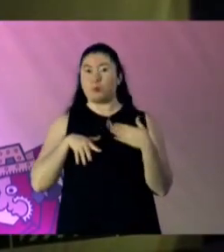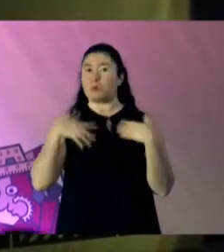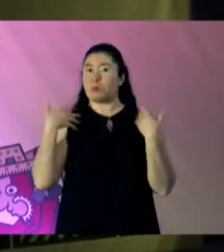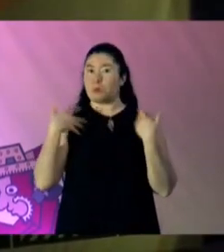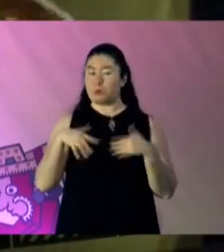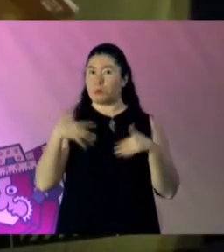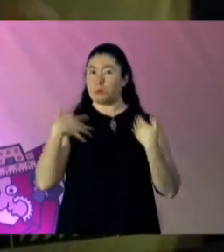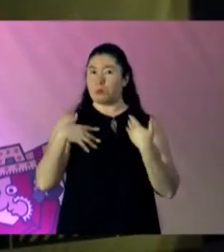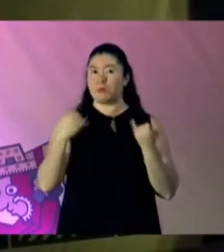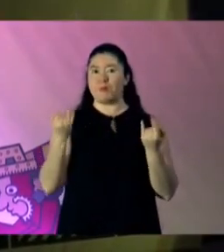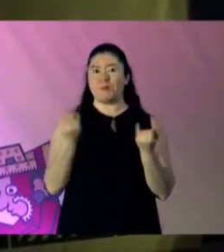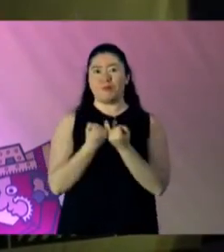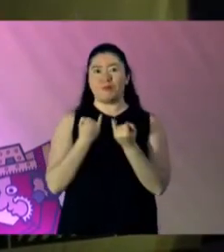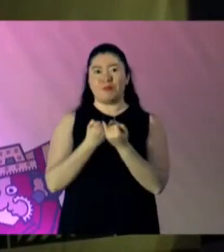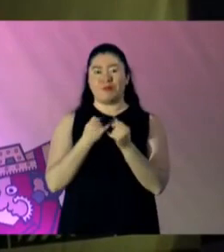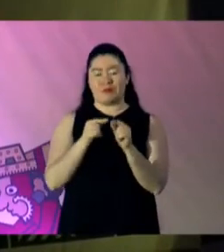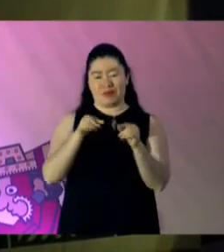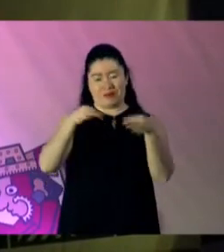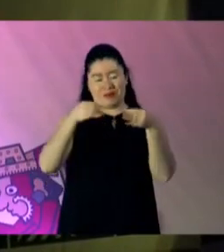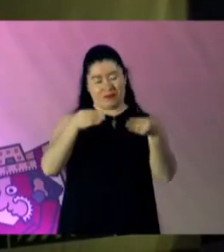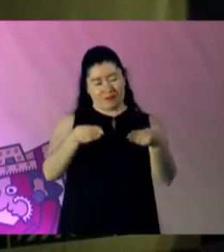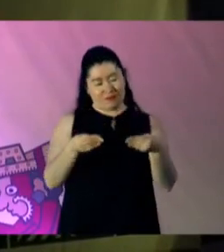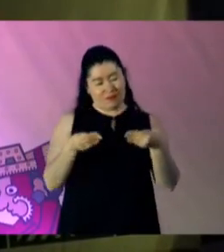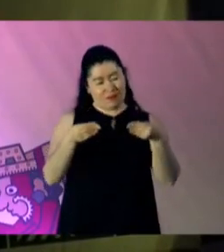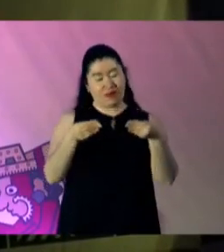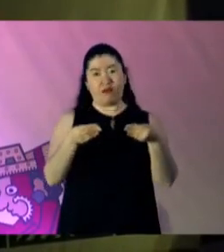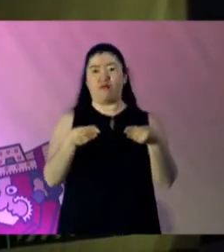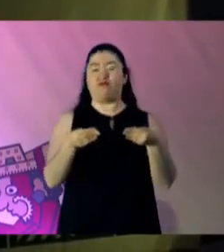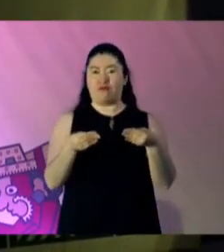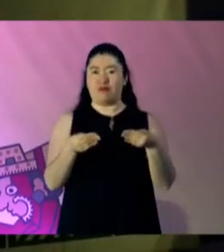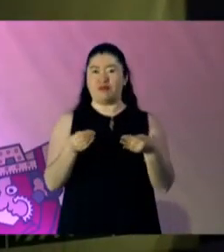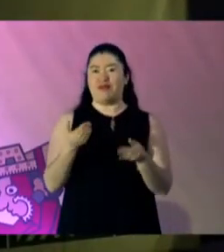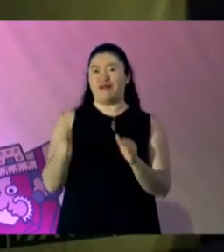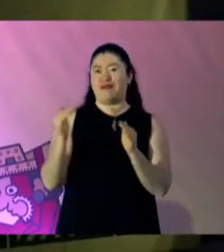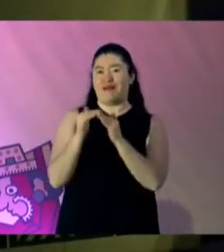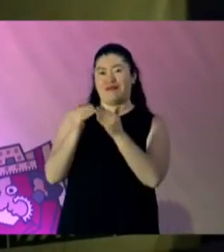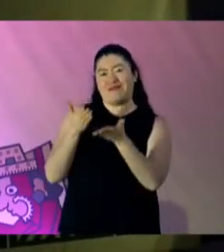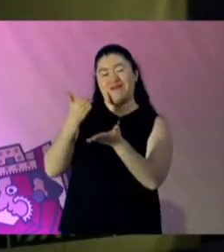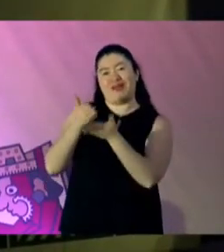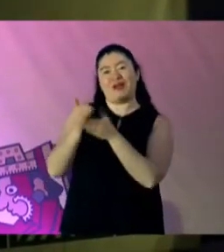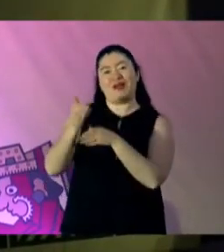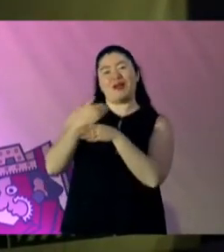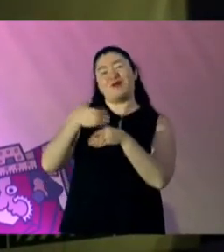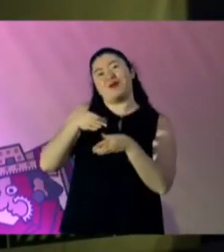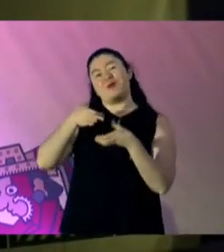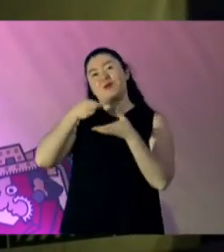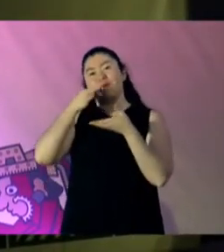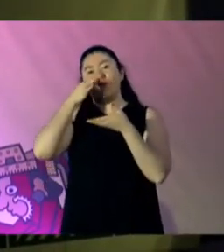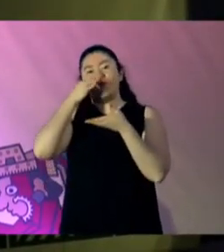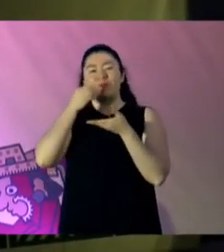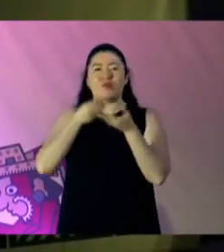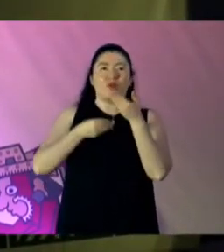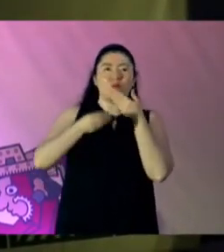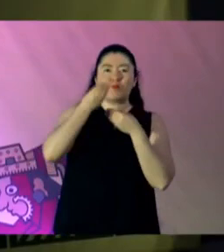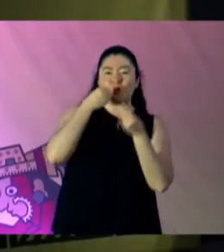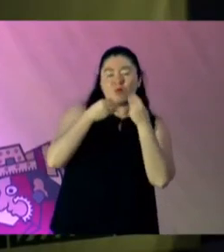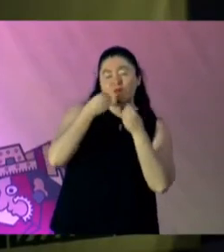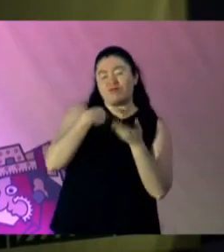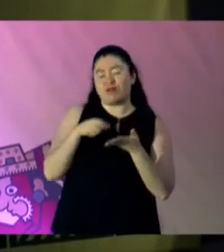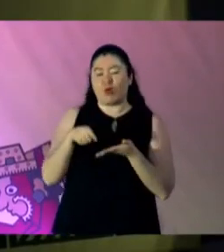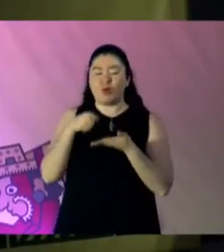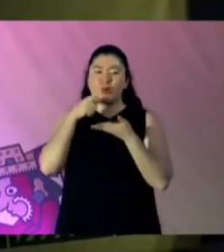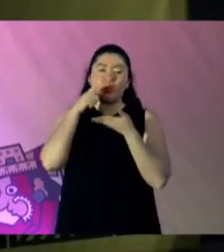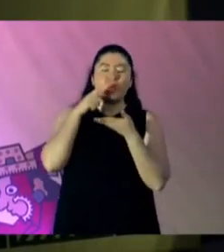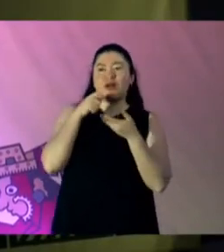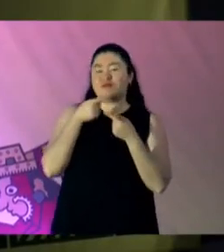también verlos en vivo no ya cuando íbamos a su casa la charla el cafecito y el postre citó y lo que todo lo que